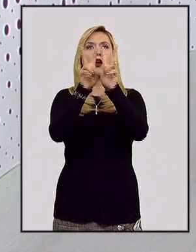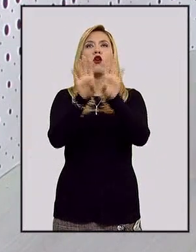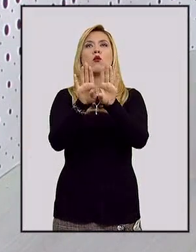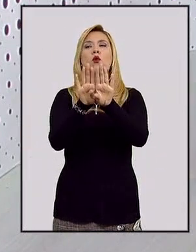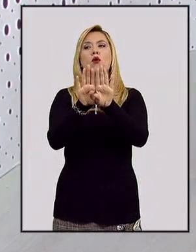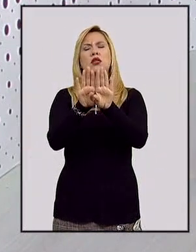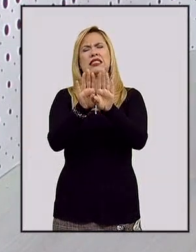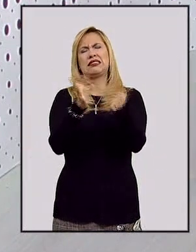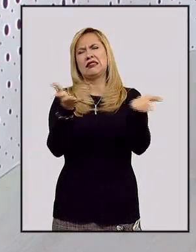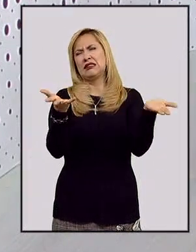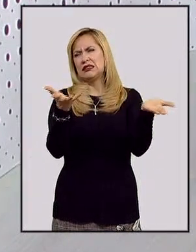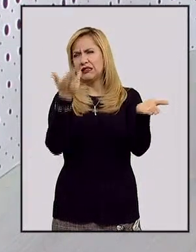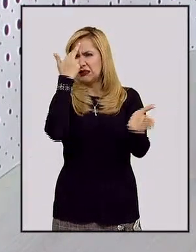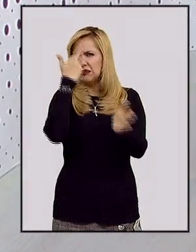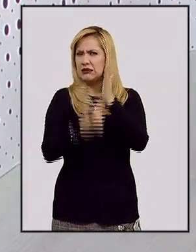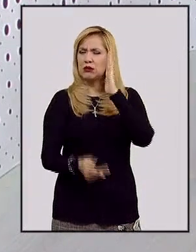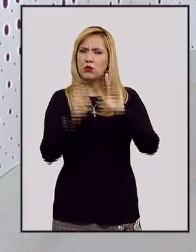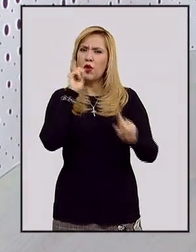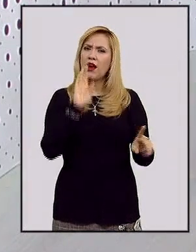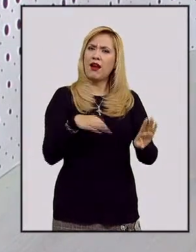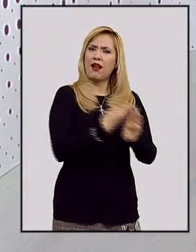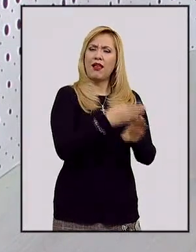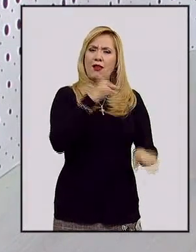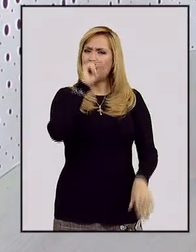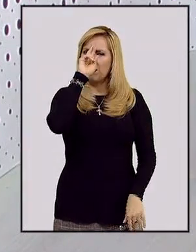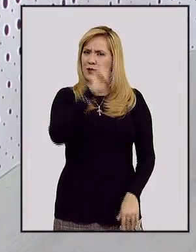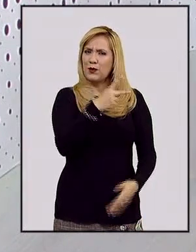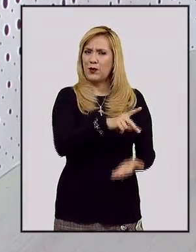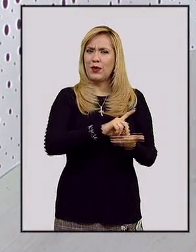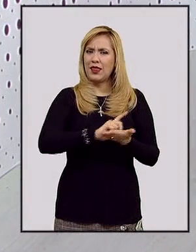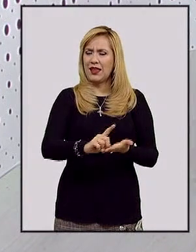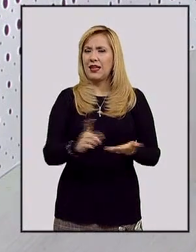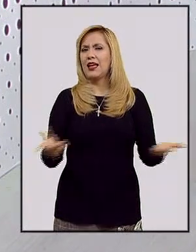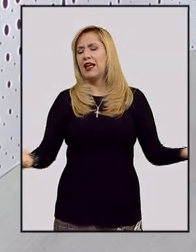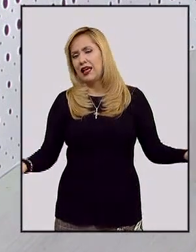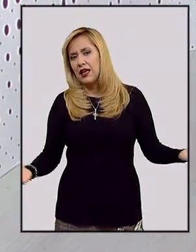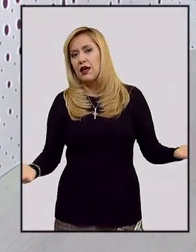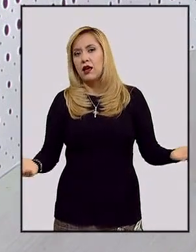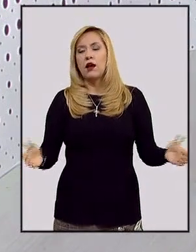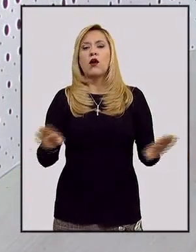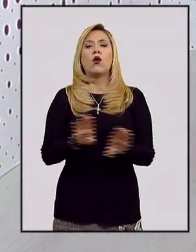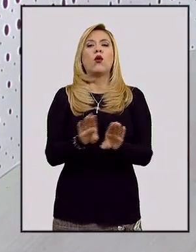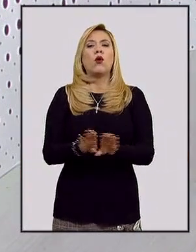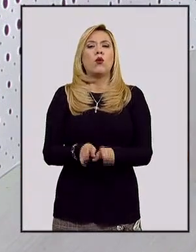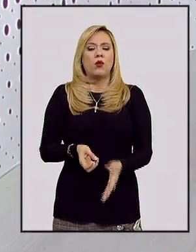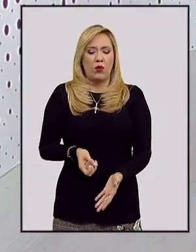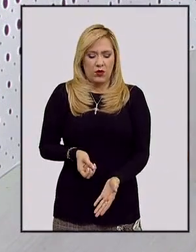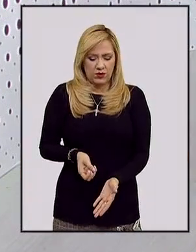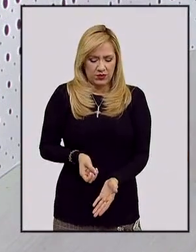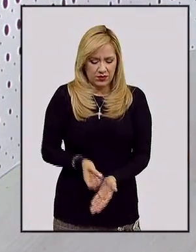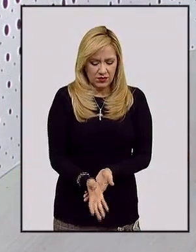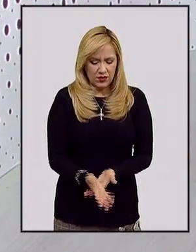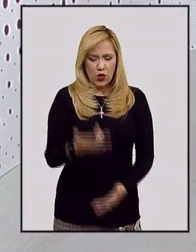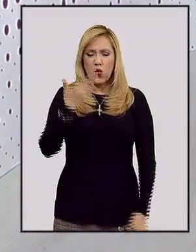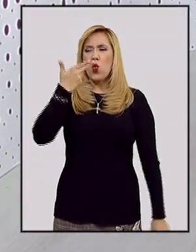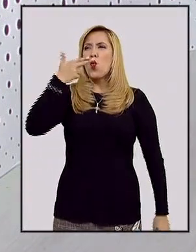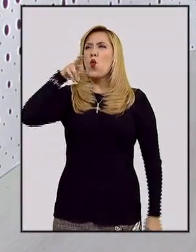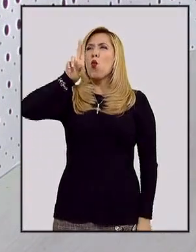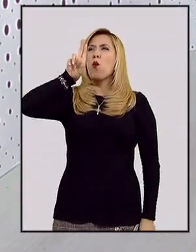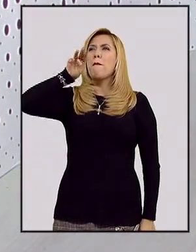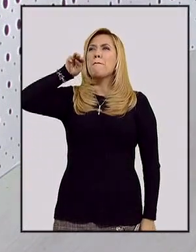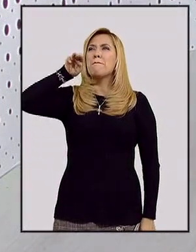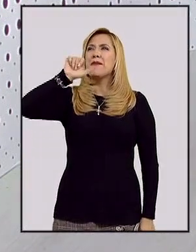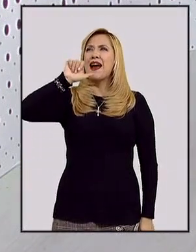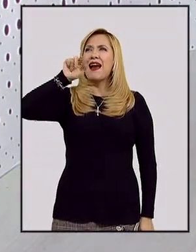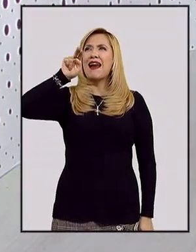obstétrica. Nos quedamos un poco en el tema y quería yo preguntarles sobre el concepto de parto humanizado. ¿Qué se entiende por parto